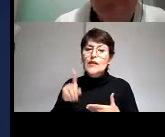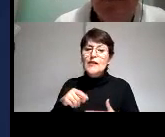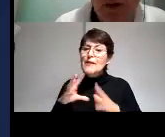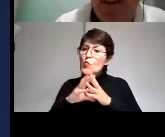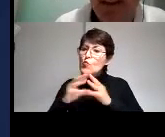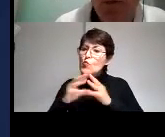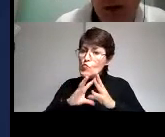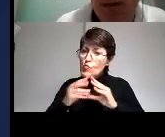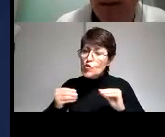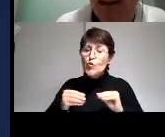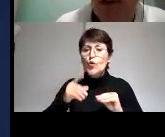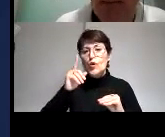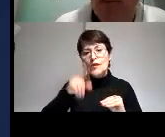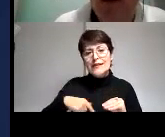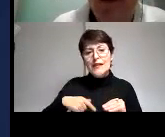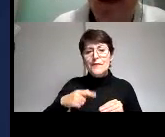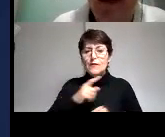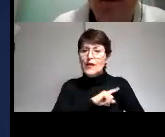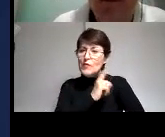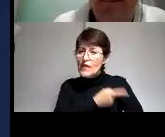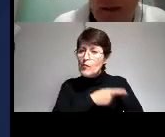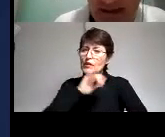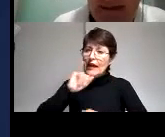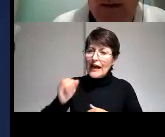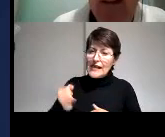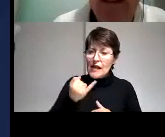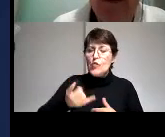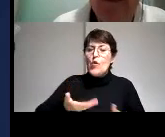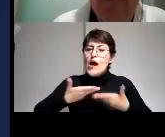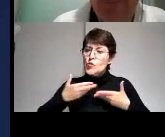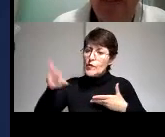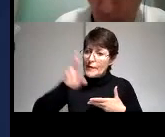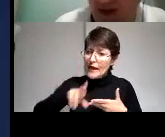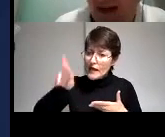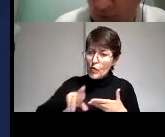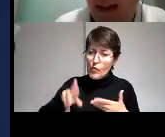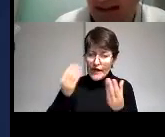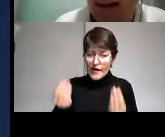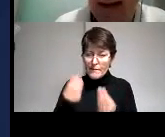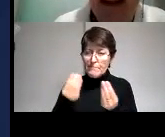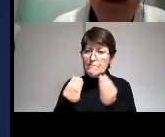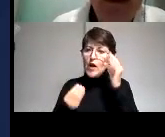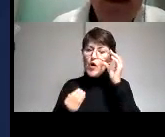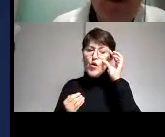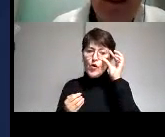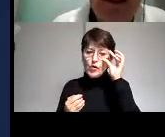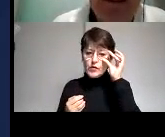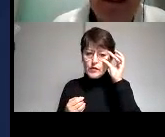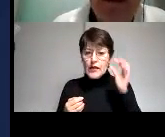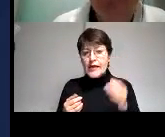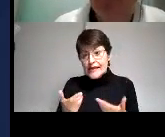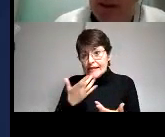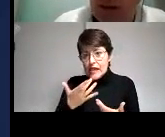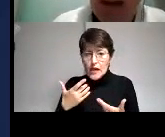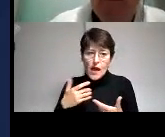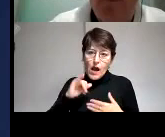rendimiento, mejora la fatiga muscular fundamentalmente por el aporte de aminoácidos, es decir, vamos a reponer las proteínas